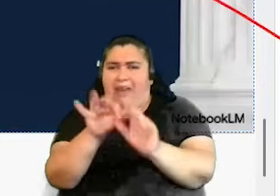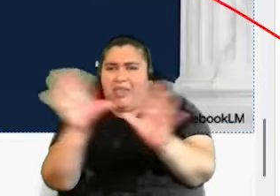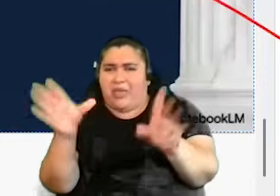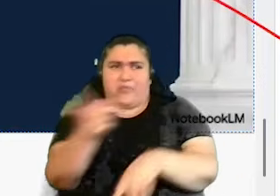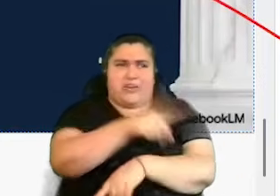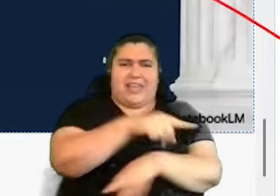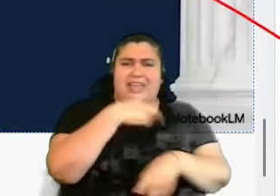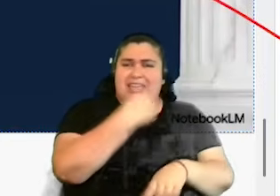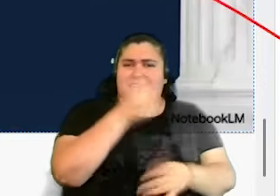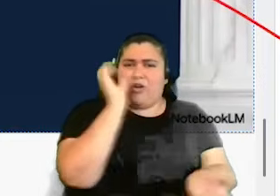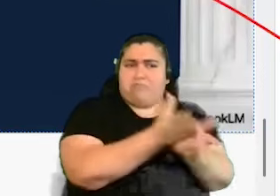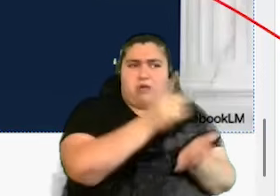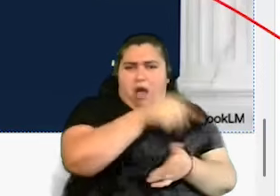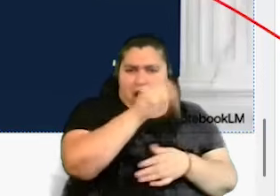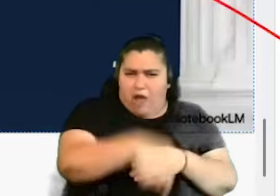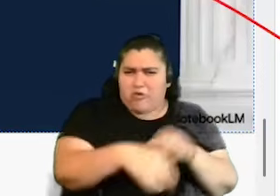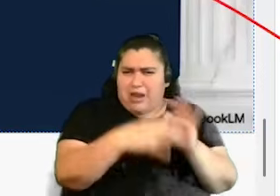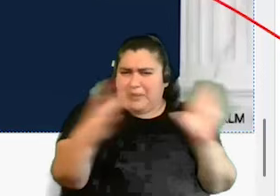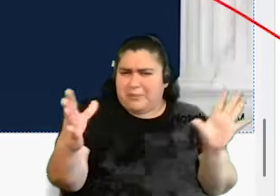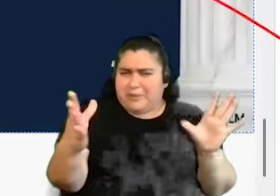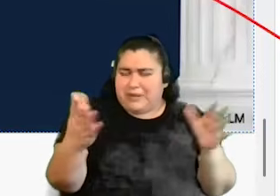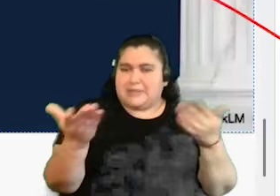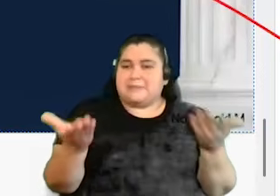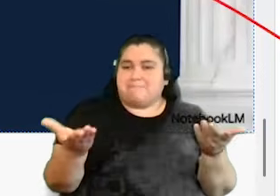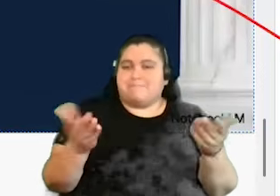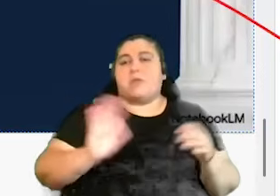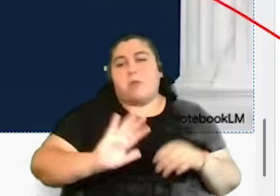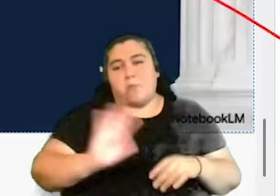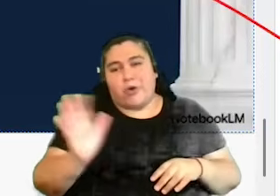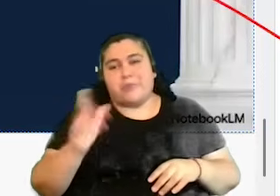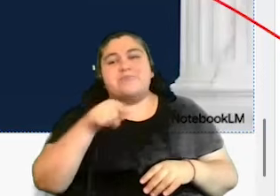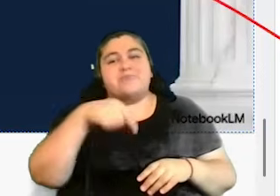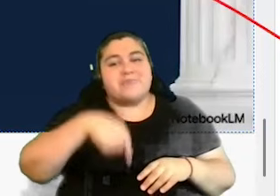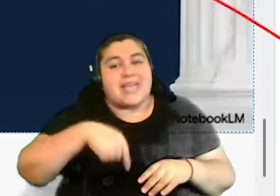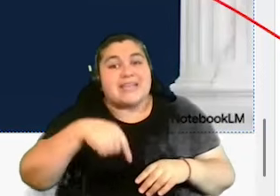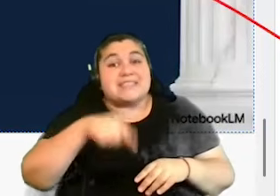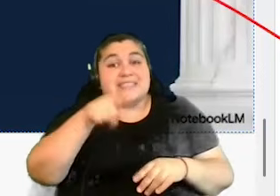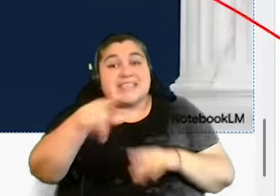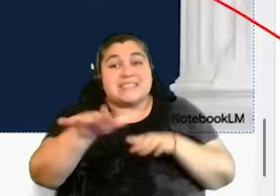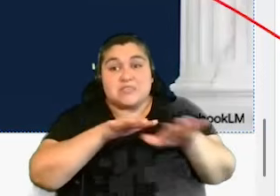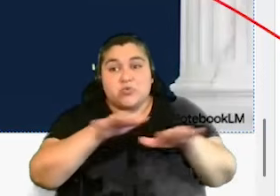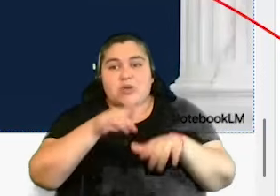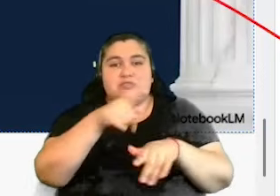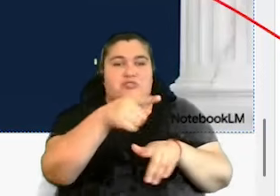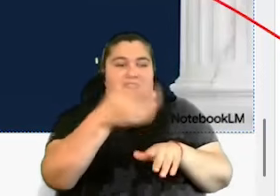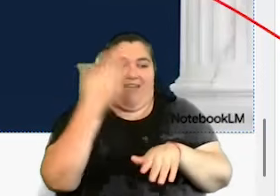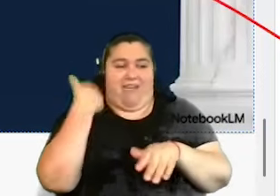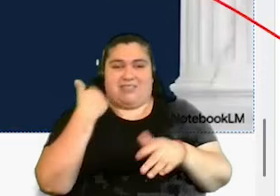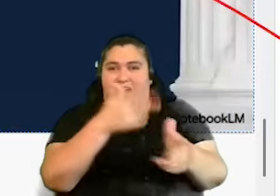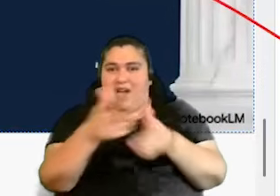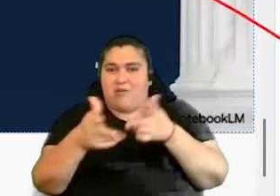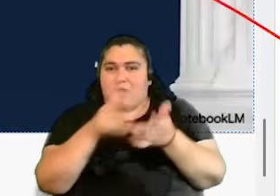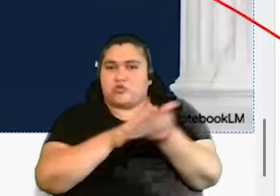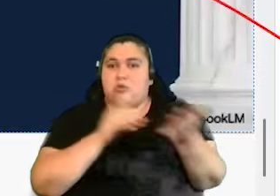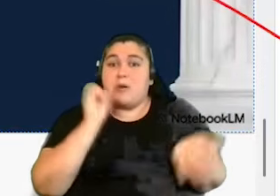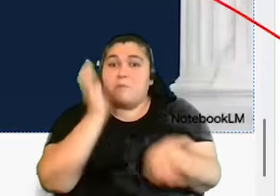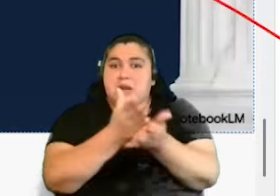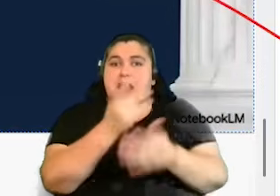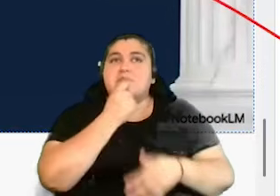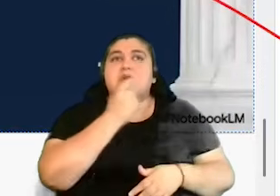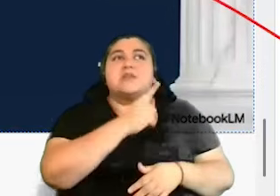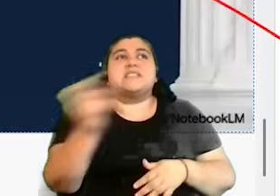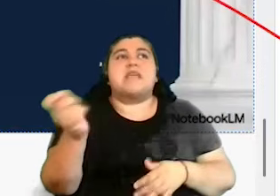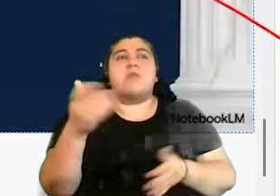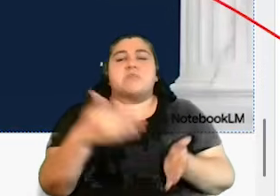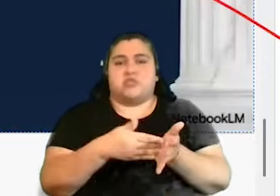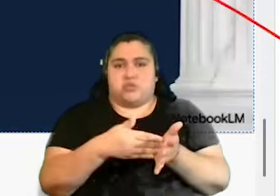lo largaron también. bueno, Entonces, vos pensás que en estos casos de, por ejemplo, que decíamos recién de la extinción de la acción penal, 100 millones, que